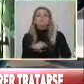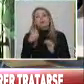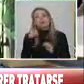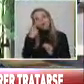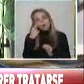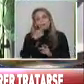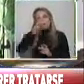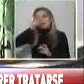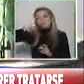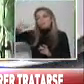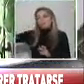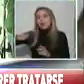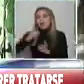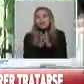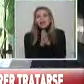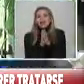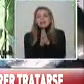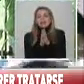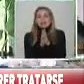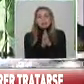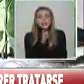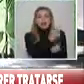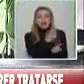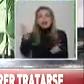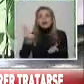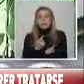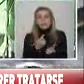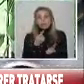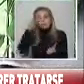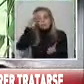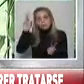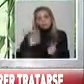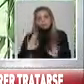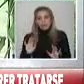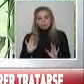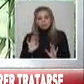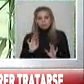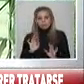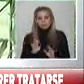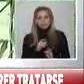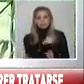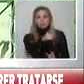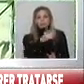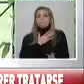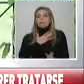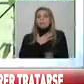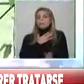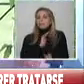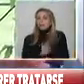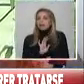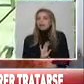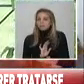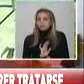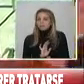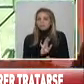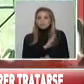y de esa manera. Bueno, para mí viven la vida sin sentido. No por mí. Para mí viven la vida sin sentido. Bueno, pero no es... Lo que quiero decir es, perdón, quiero terminar. No es